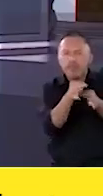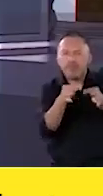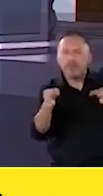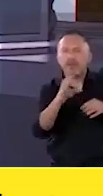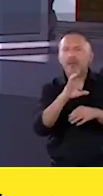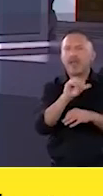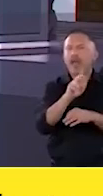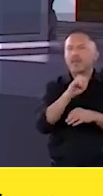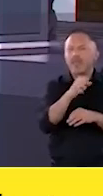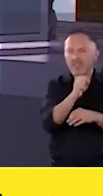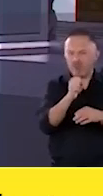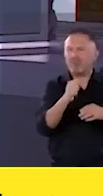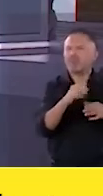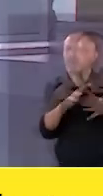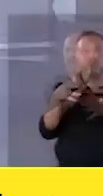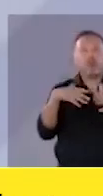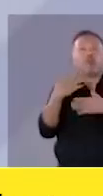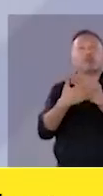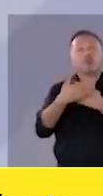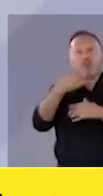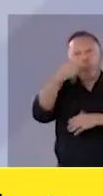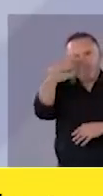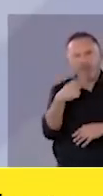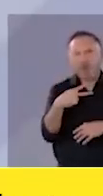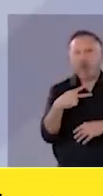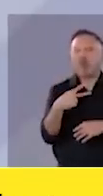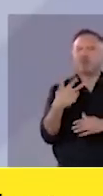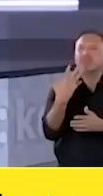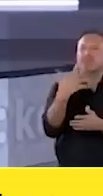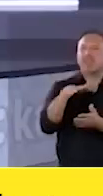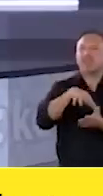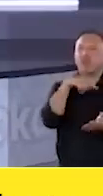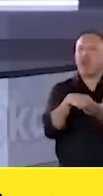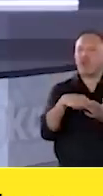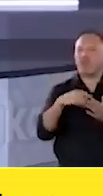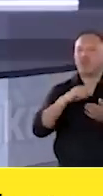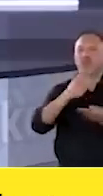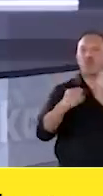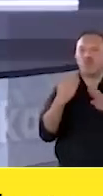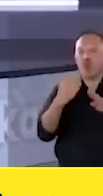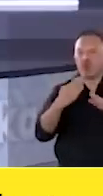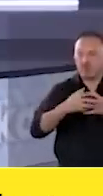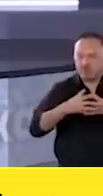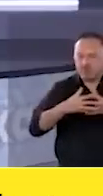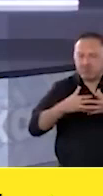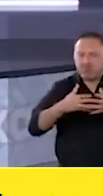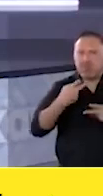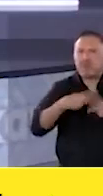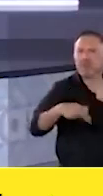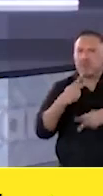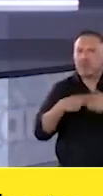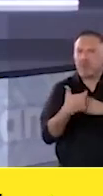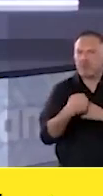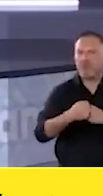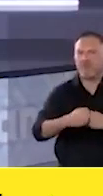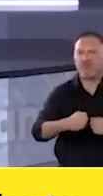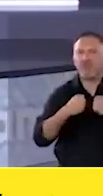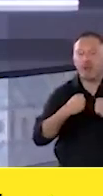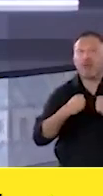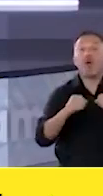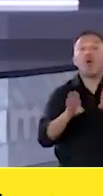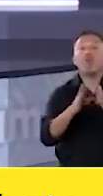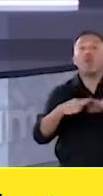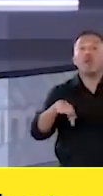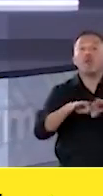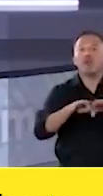menos, y aunque las acusaciones, los reportes personales fueron menos virulentos, también es cierto que fueron aún